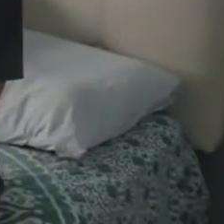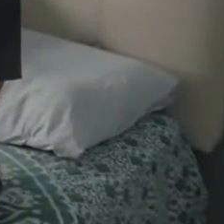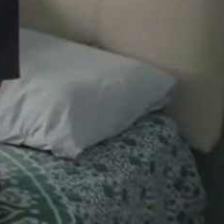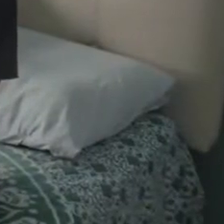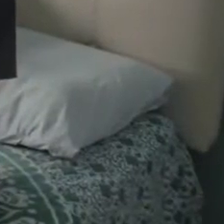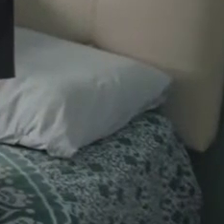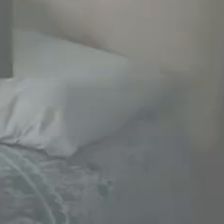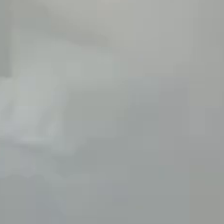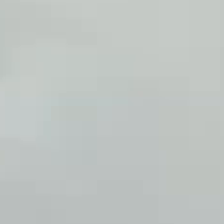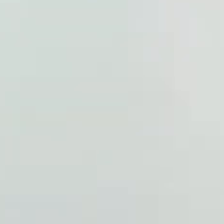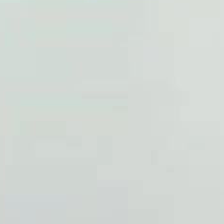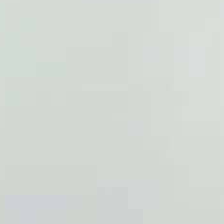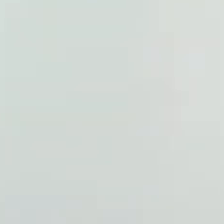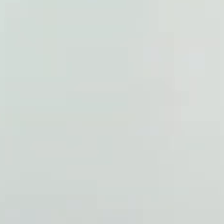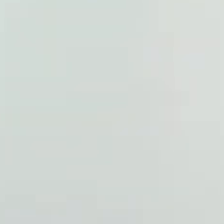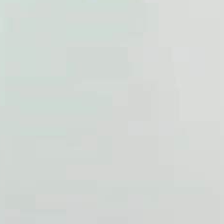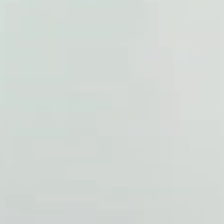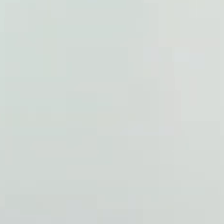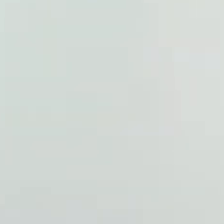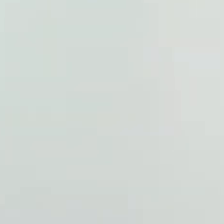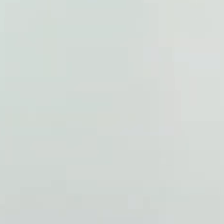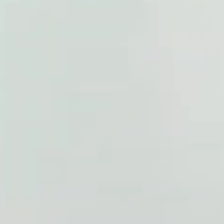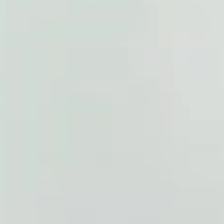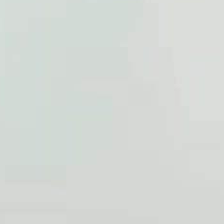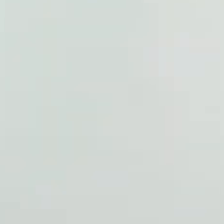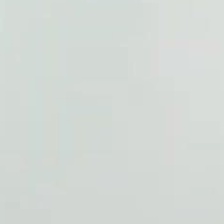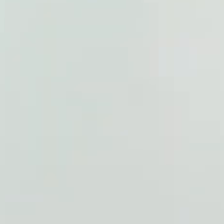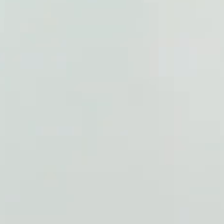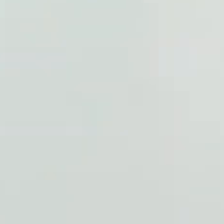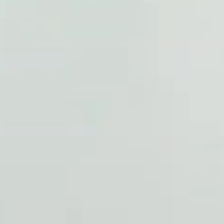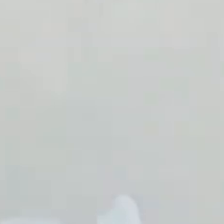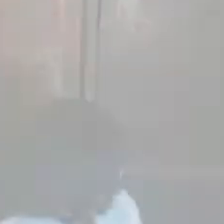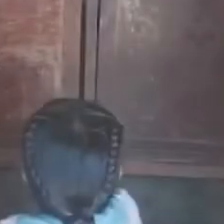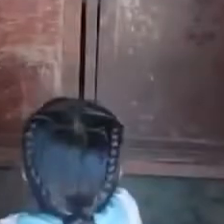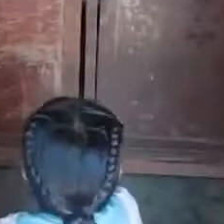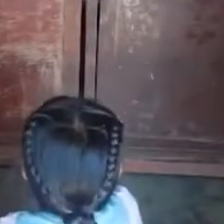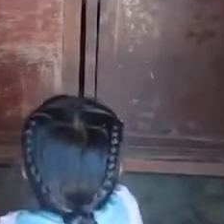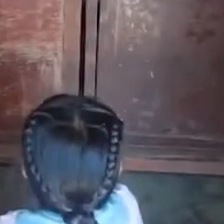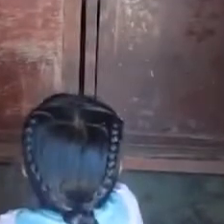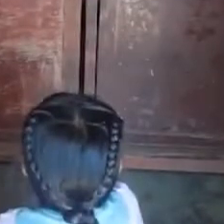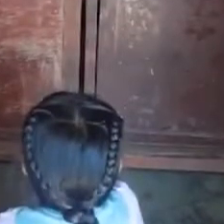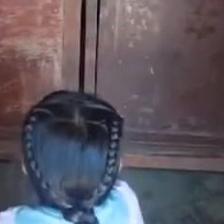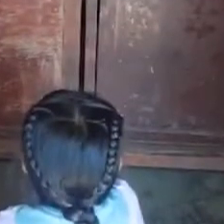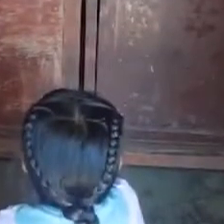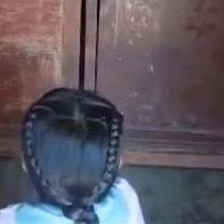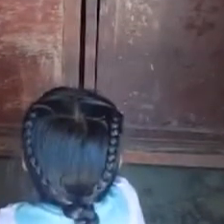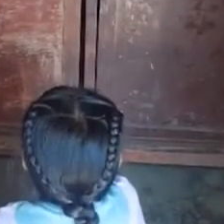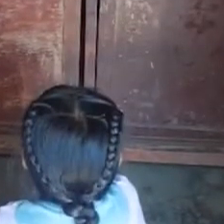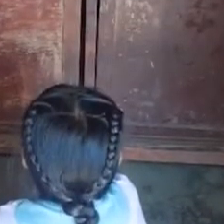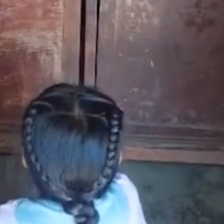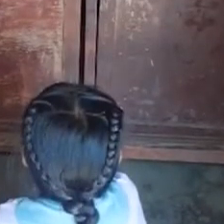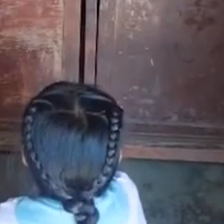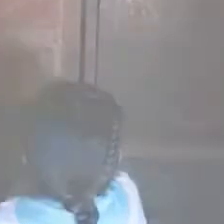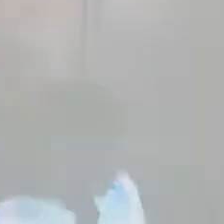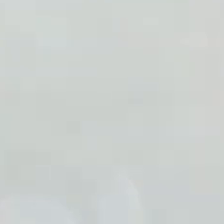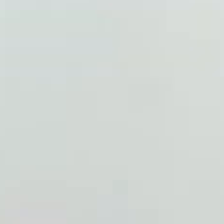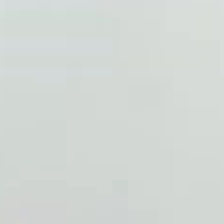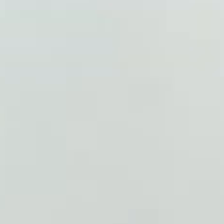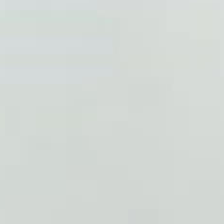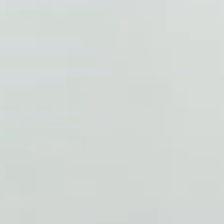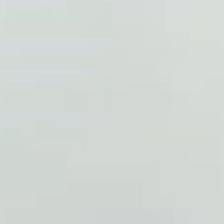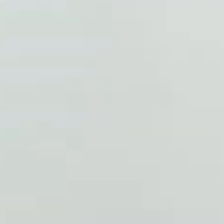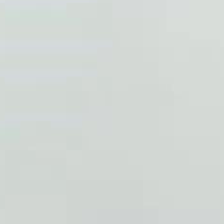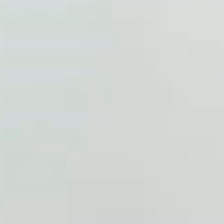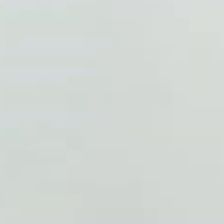a manejarlas. Conversa con tus hijos e hijas sobre lo que sienten al quedarse en casa y lejos de sus amigos. Y lo más